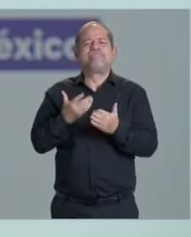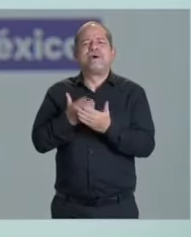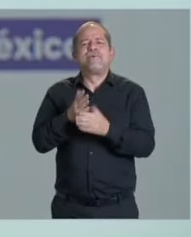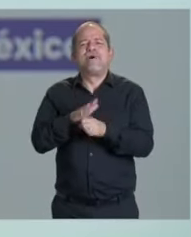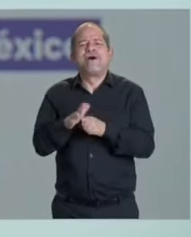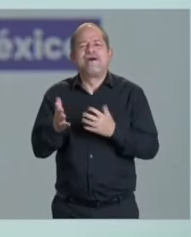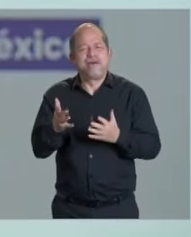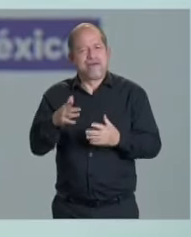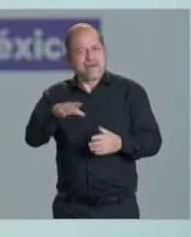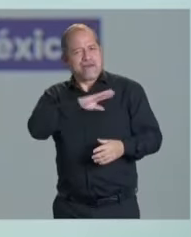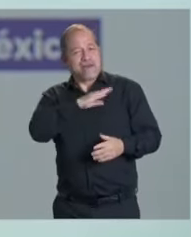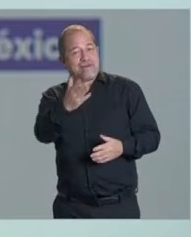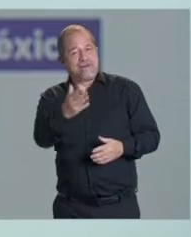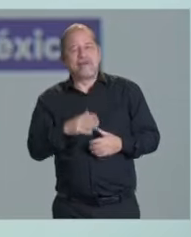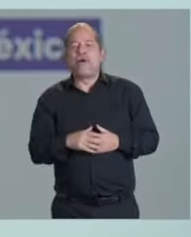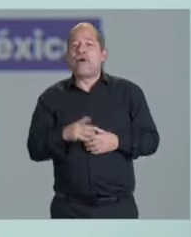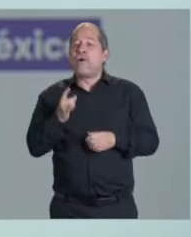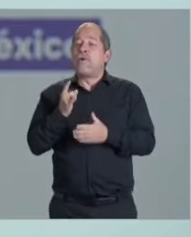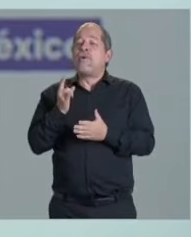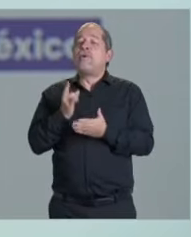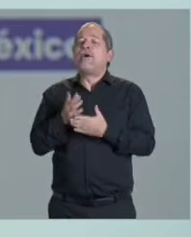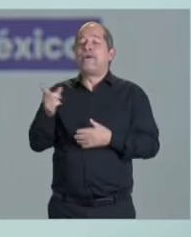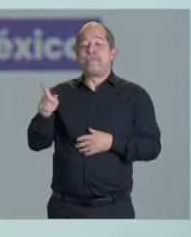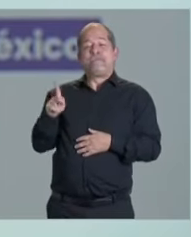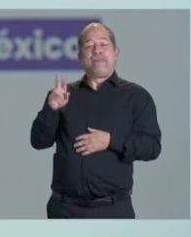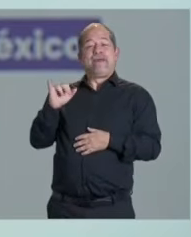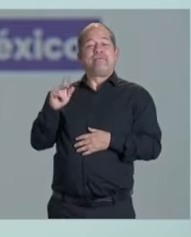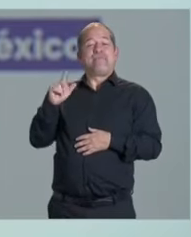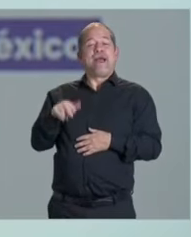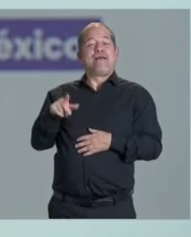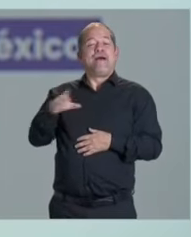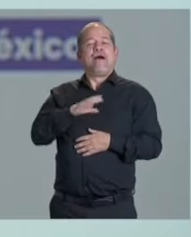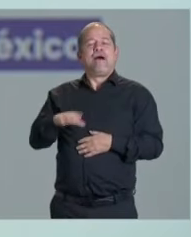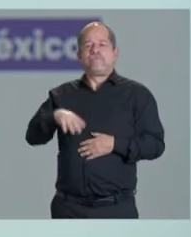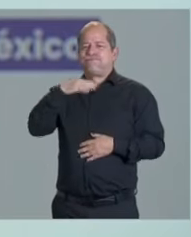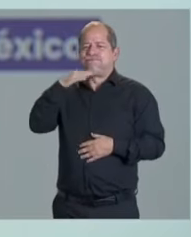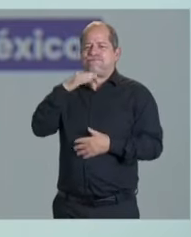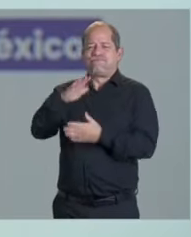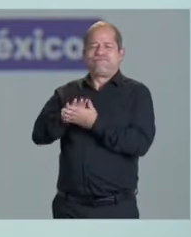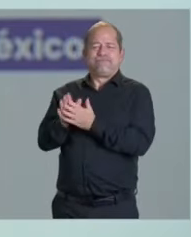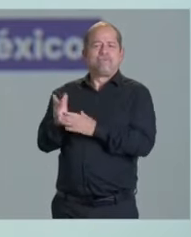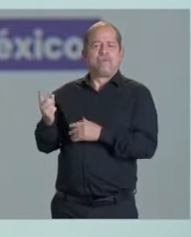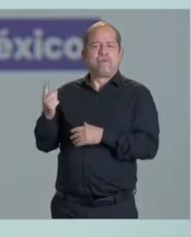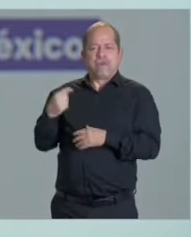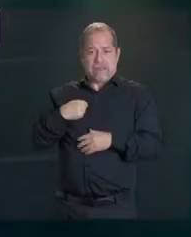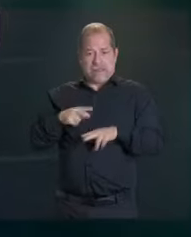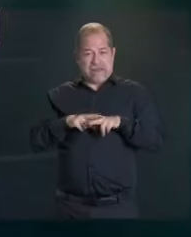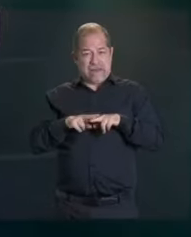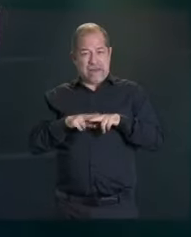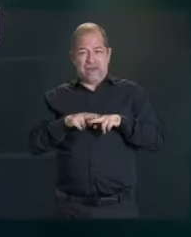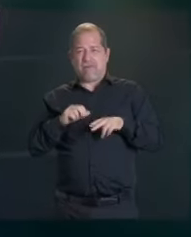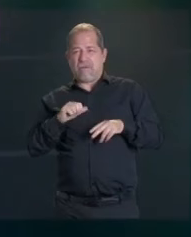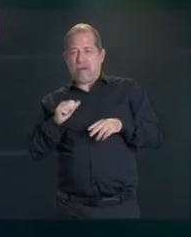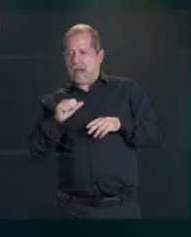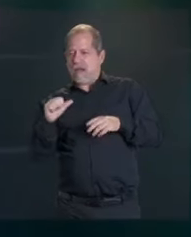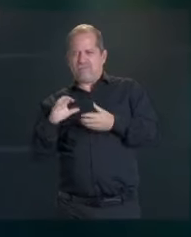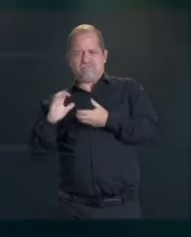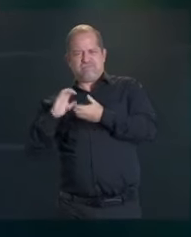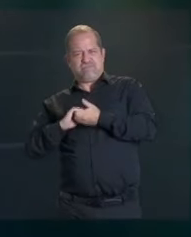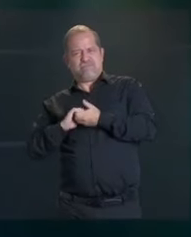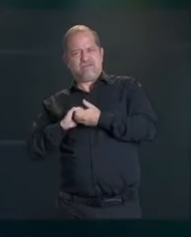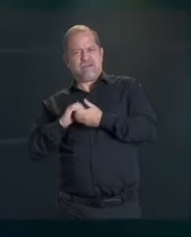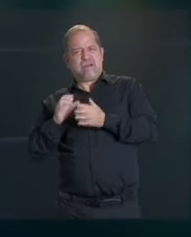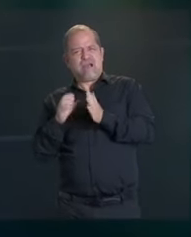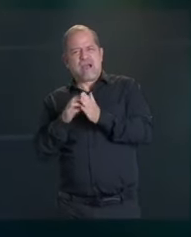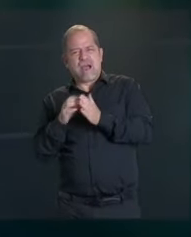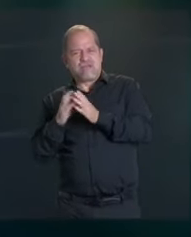corrupta aquí es la candidata del PRI. Trenes de pasajeros. Vamos a desarrollar 18.000 kilómetros de vías férreas. AIFA,